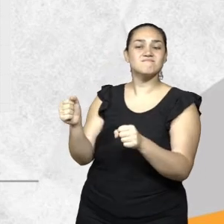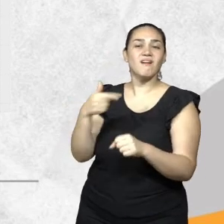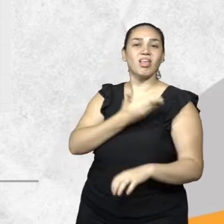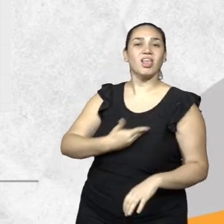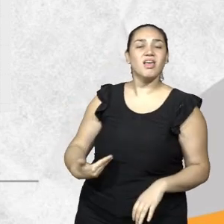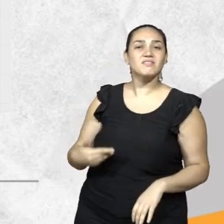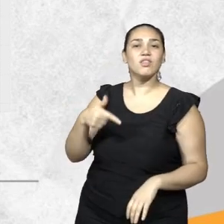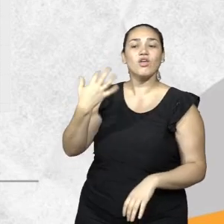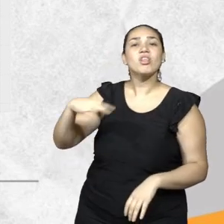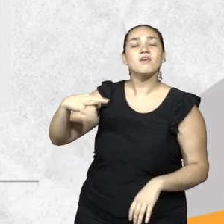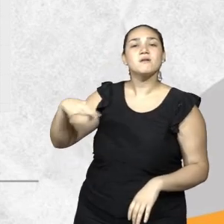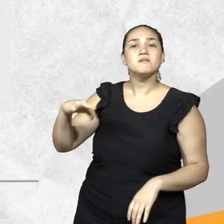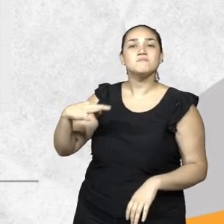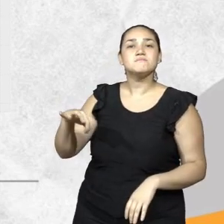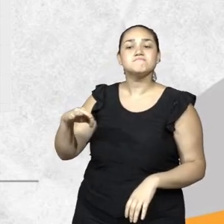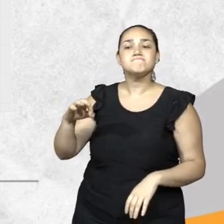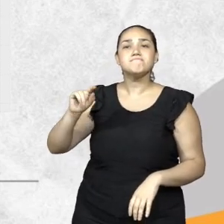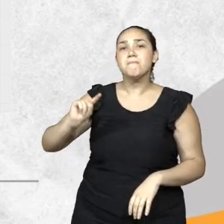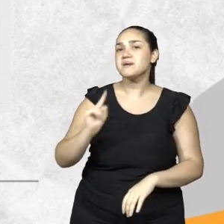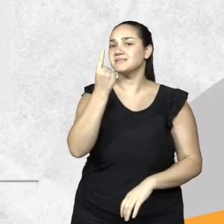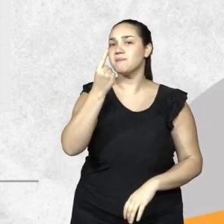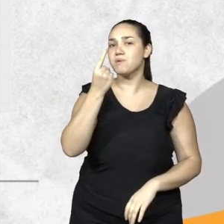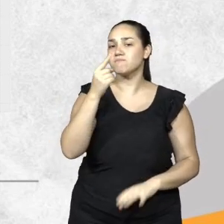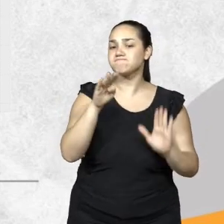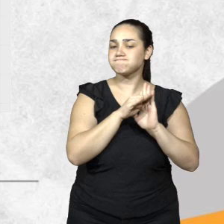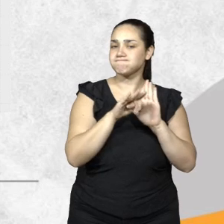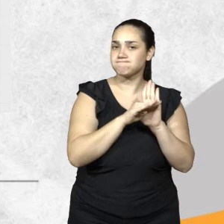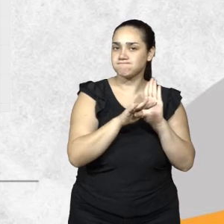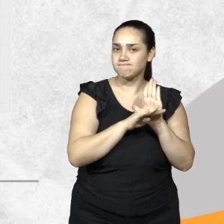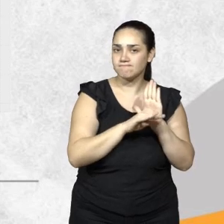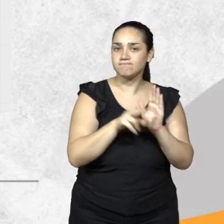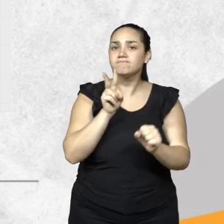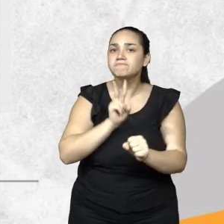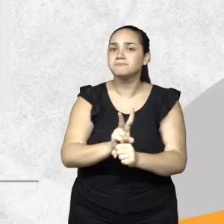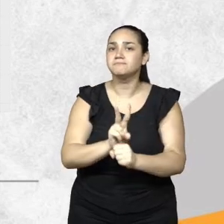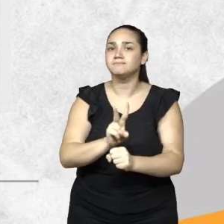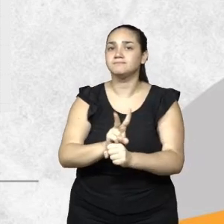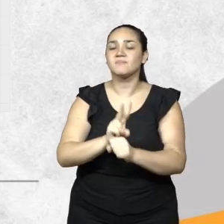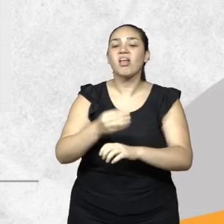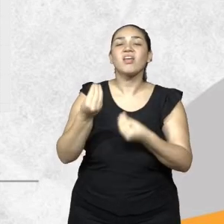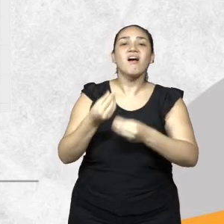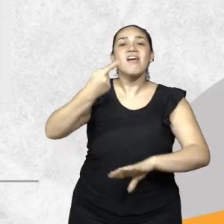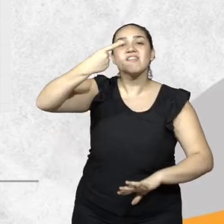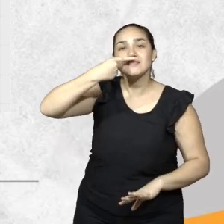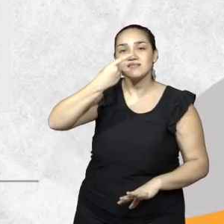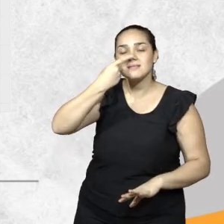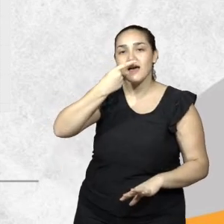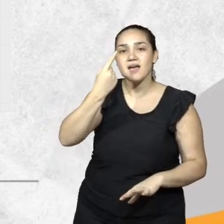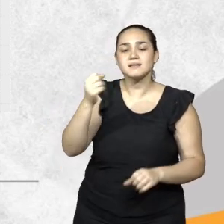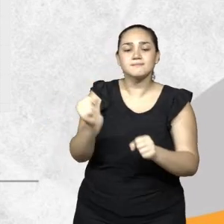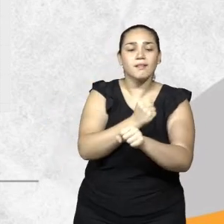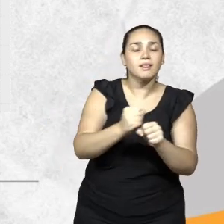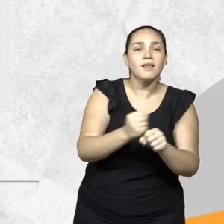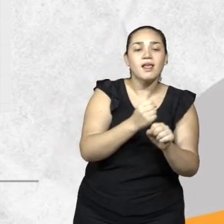debe resguardar otros principios, refiriéndose al precautorio. Toma en cuenta la Sala que el interés por agilizar los trámites